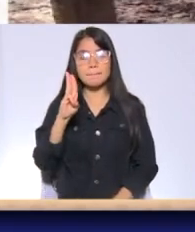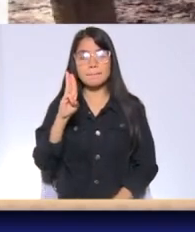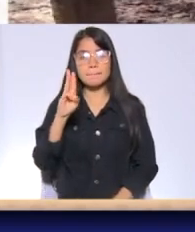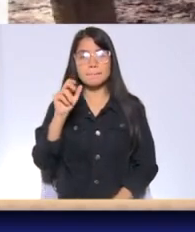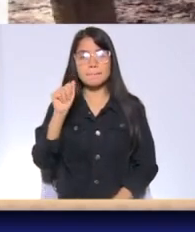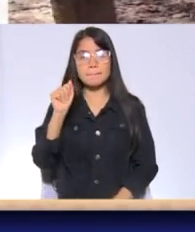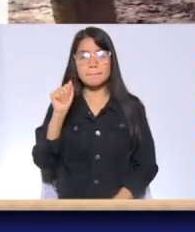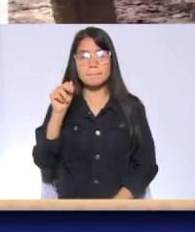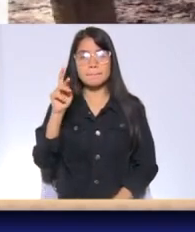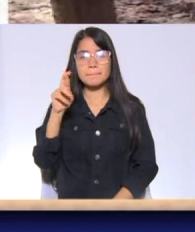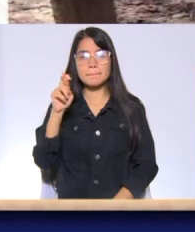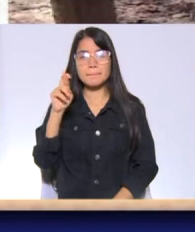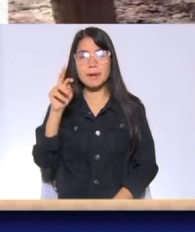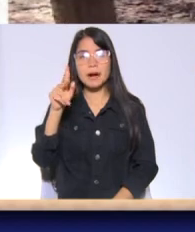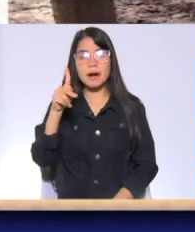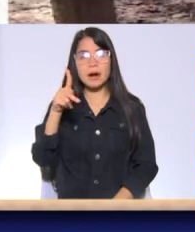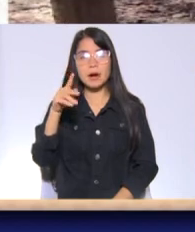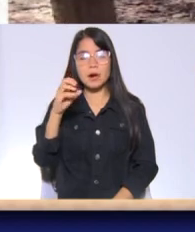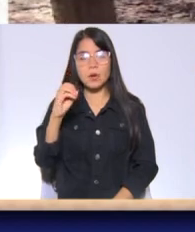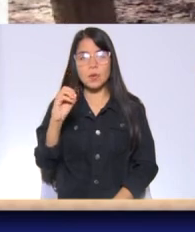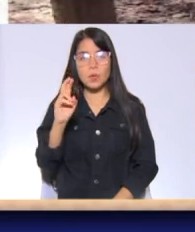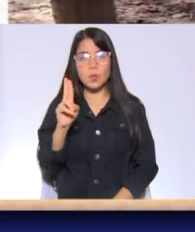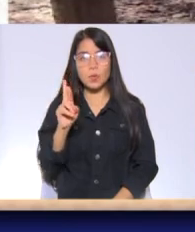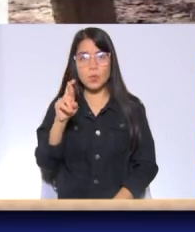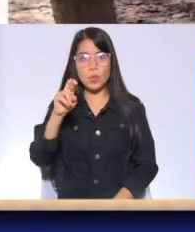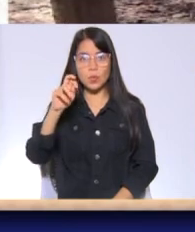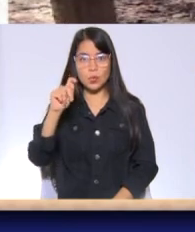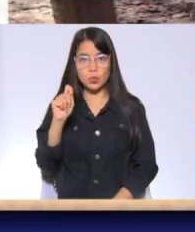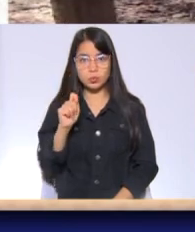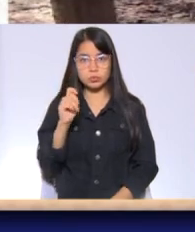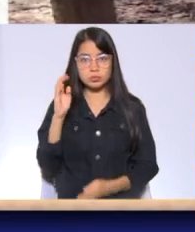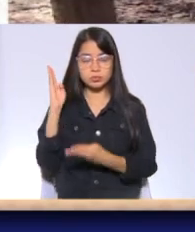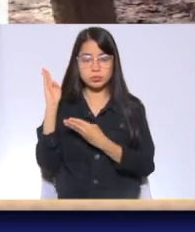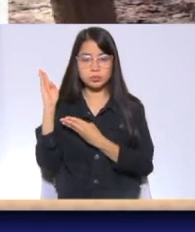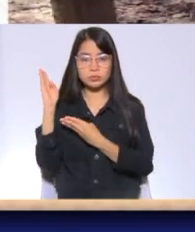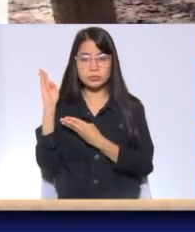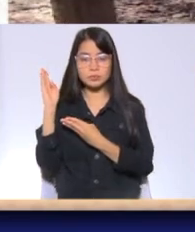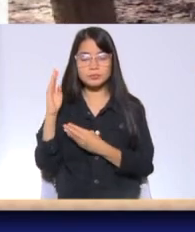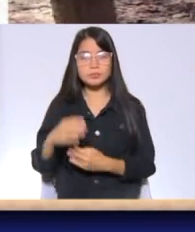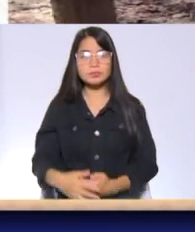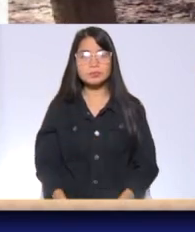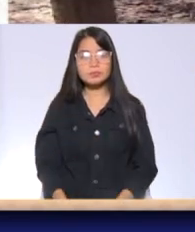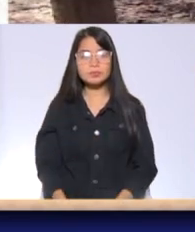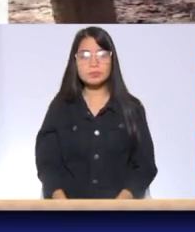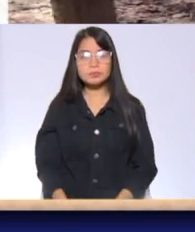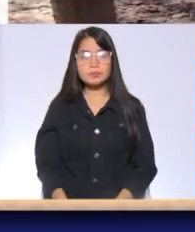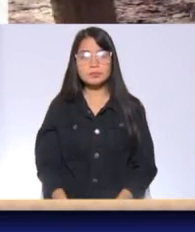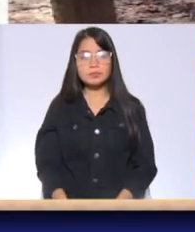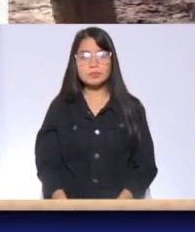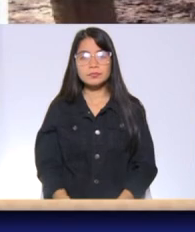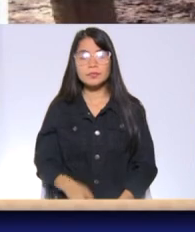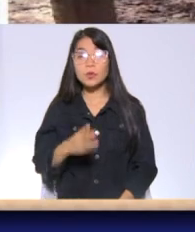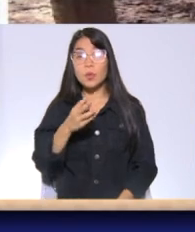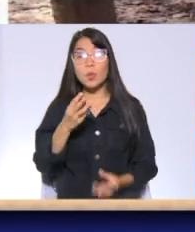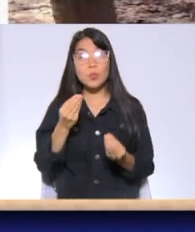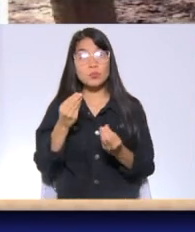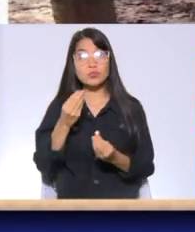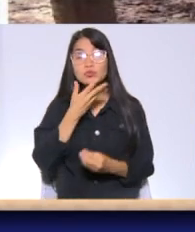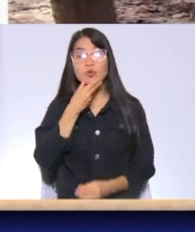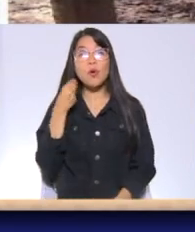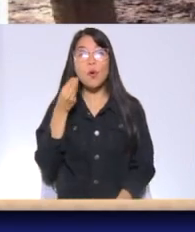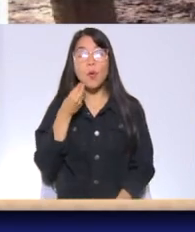peligroso. Un deporte tan extremo. Se trata del arte del desplazamiento, superando obstáculos y dificultades en el camino.